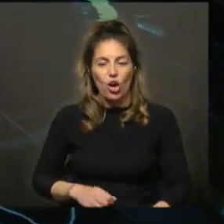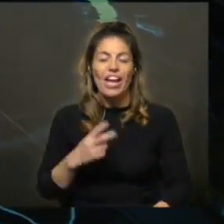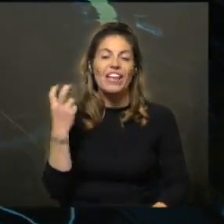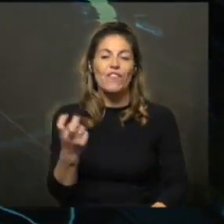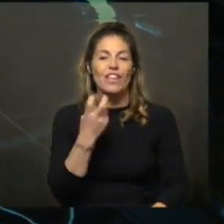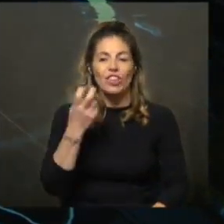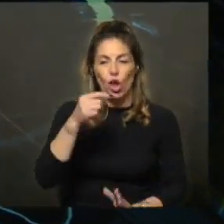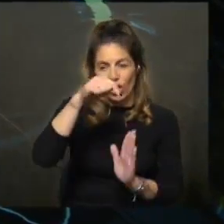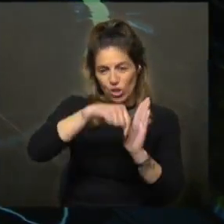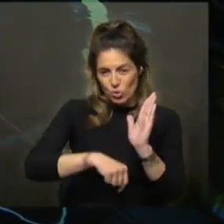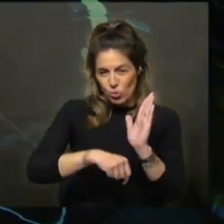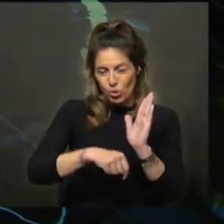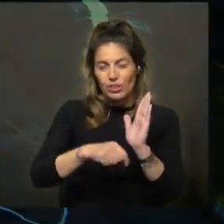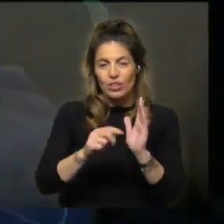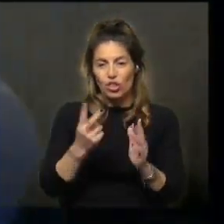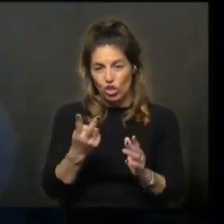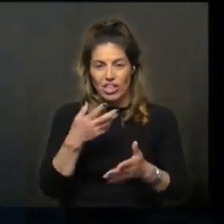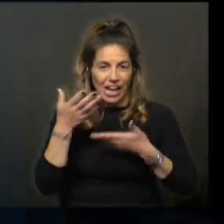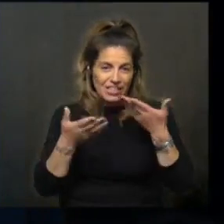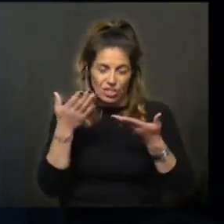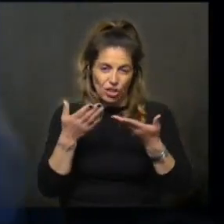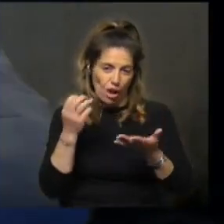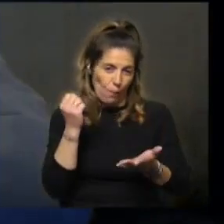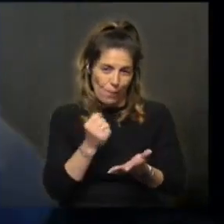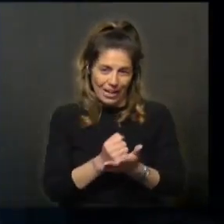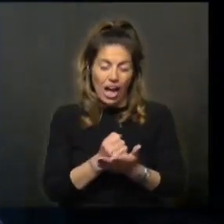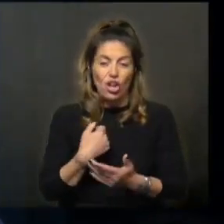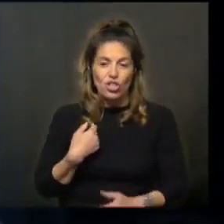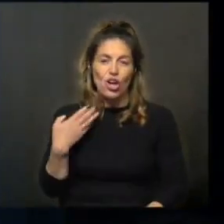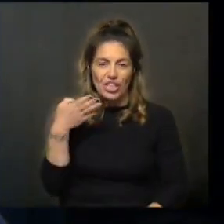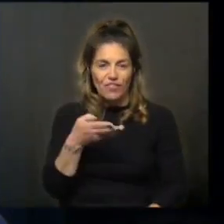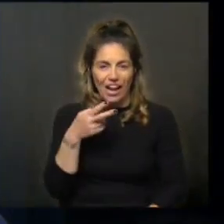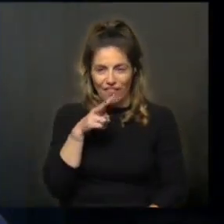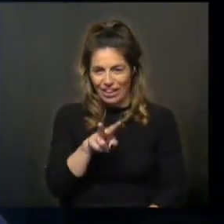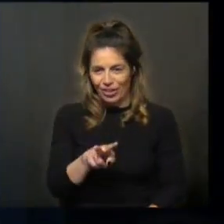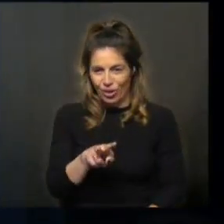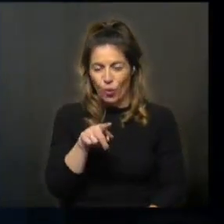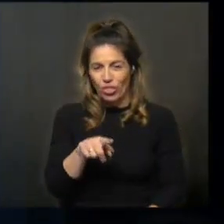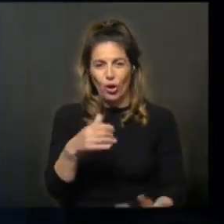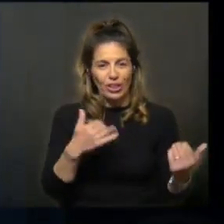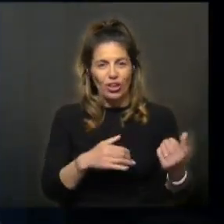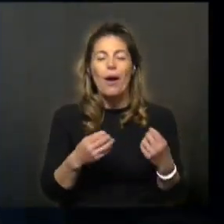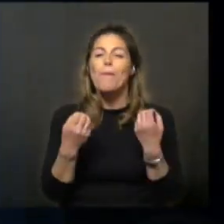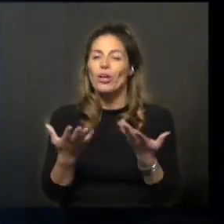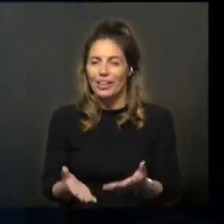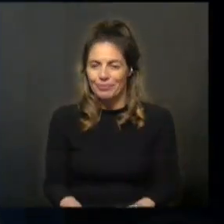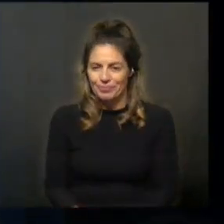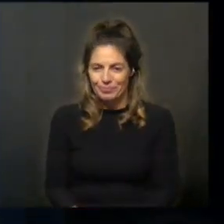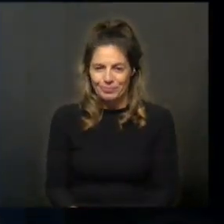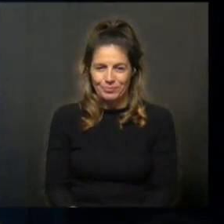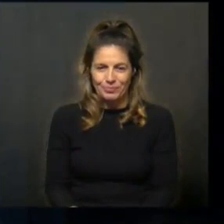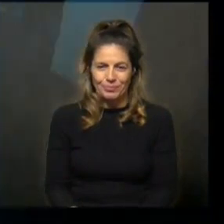iba a ver cuando él tocaba con el Montevideo blues este Por qué bueno